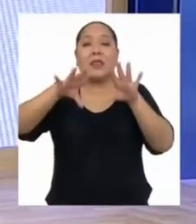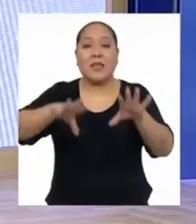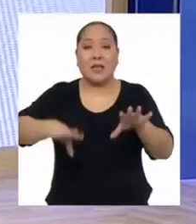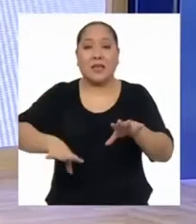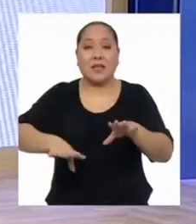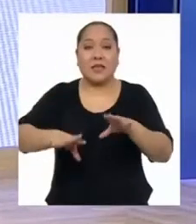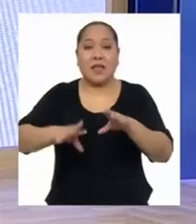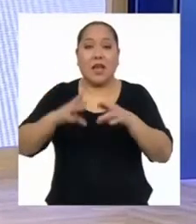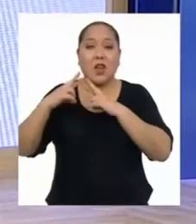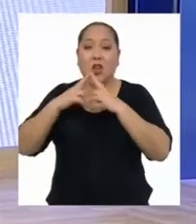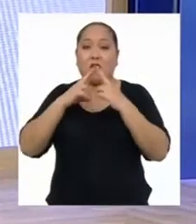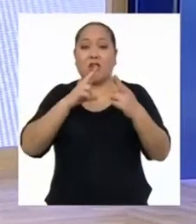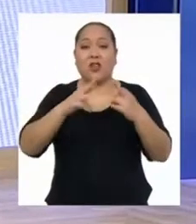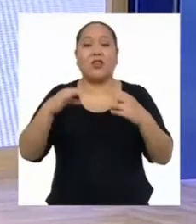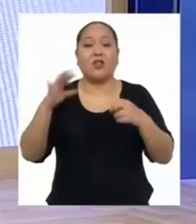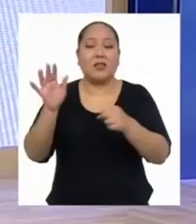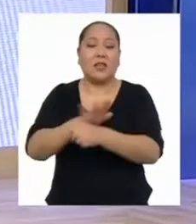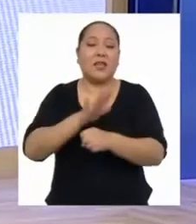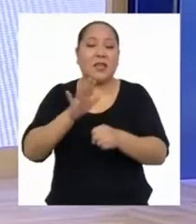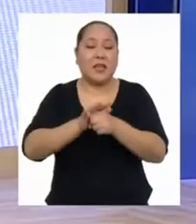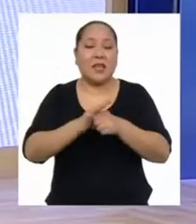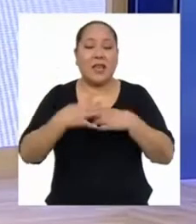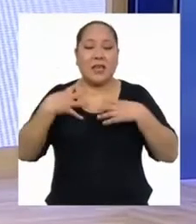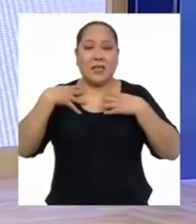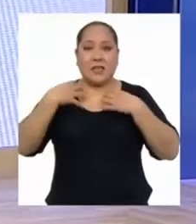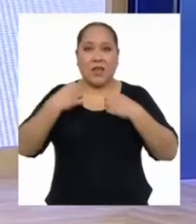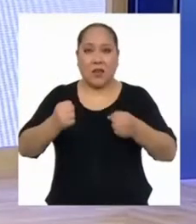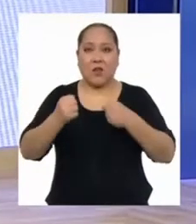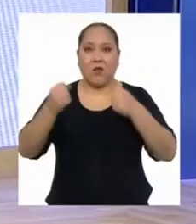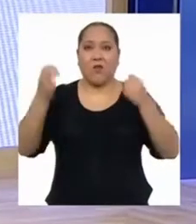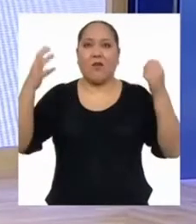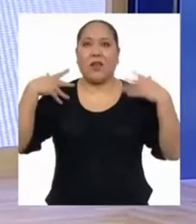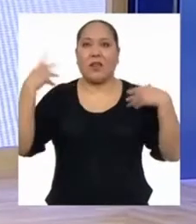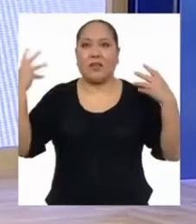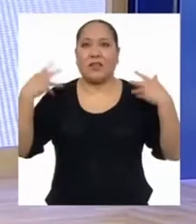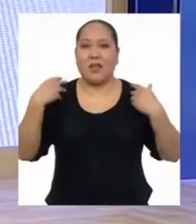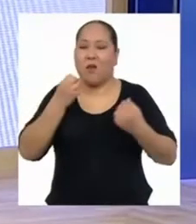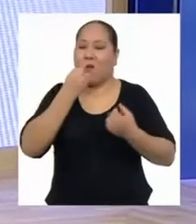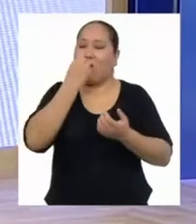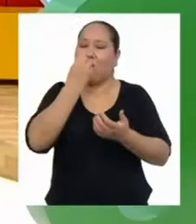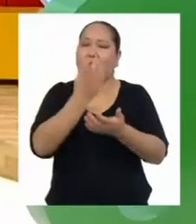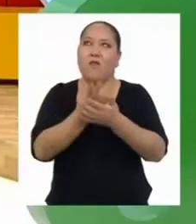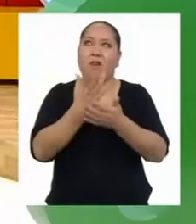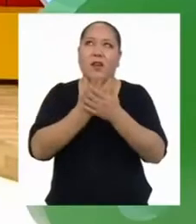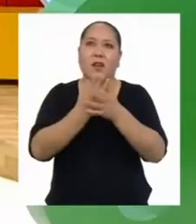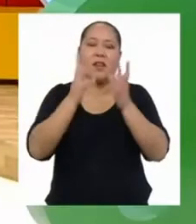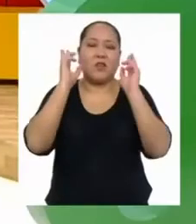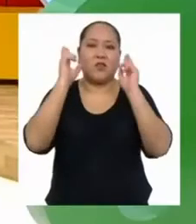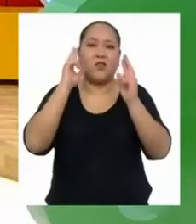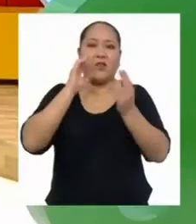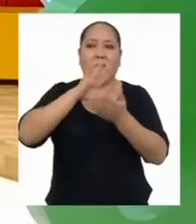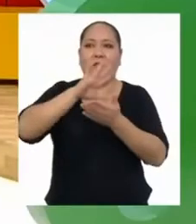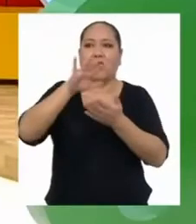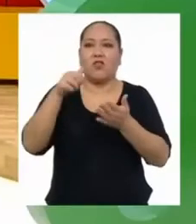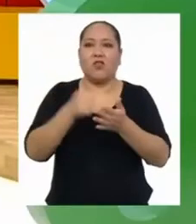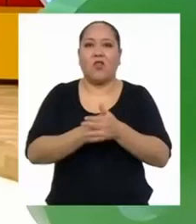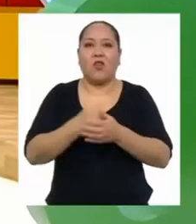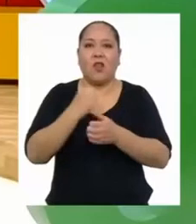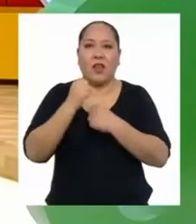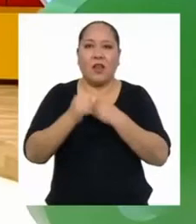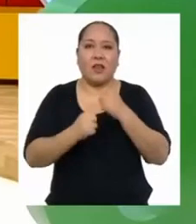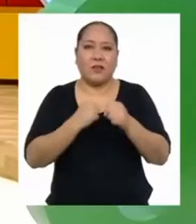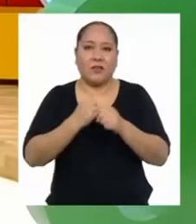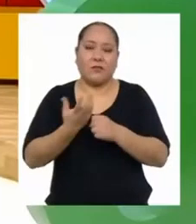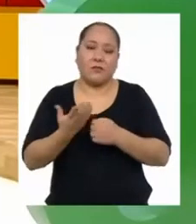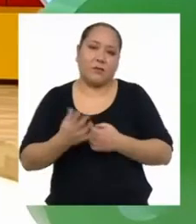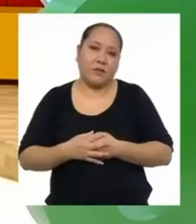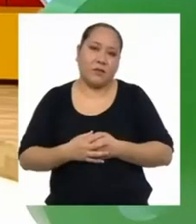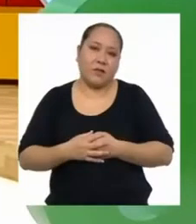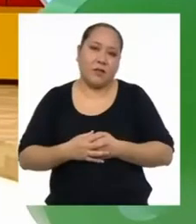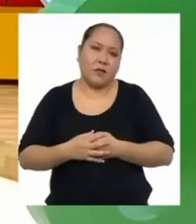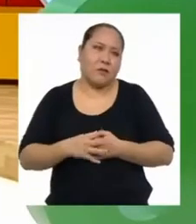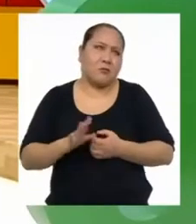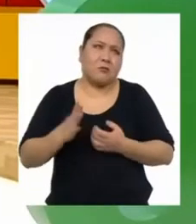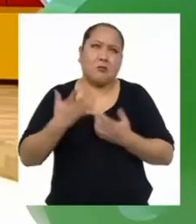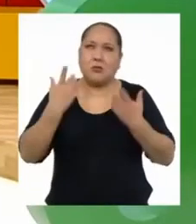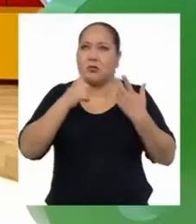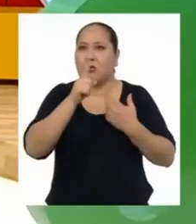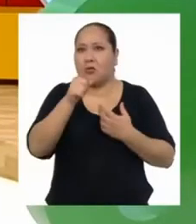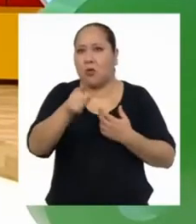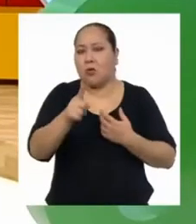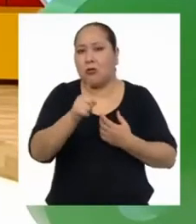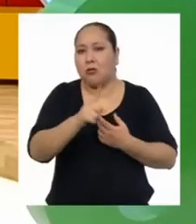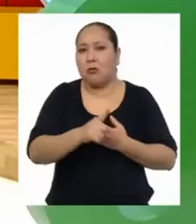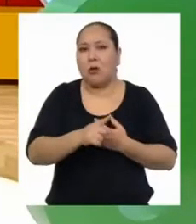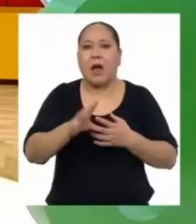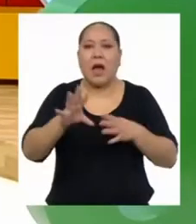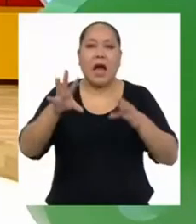llena de salud, felicidad y buena suerte para todo el año. Más allá de si uno cree o no, aprendí sobre